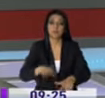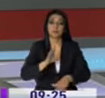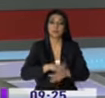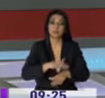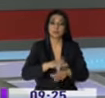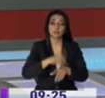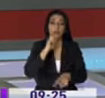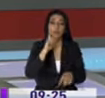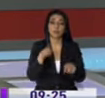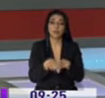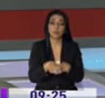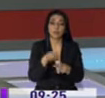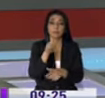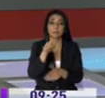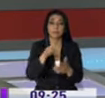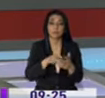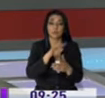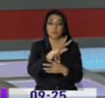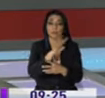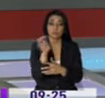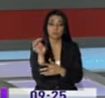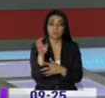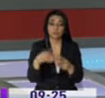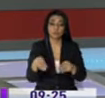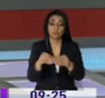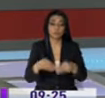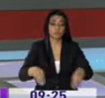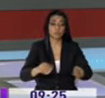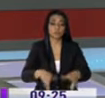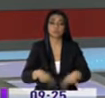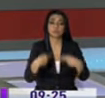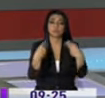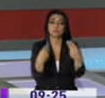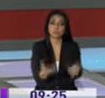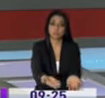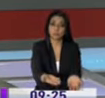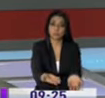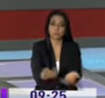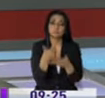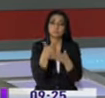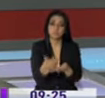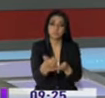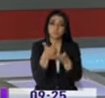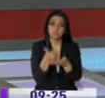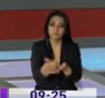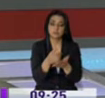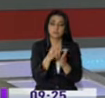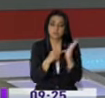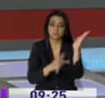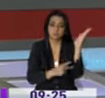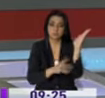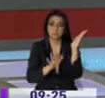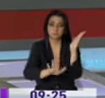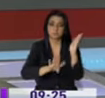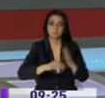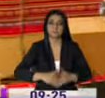de un acuerdo, más de 1.400 macro lotes pues serán puestos en beneficio de este programa. Veamos.